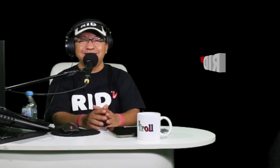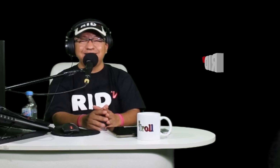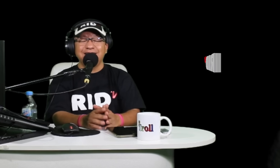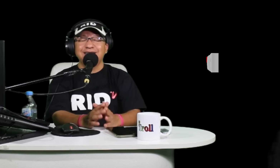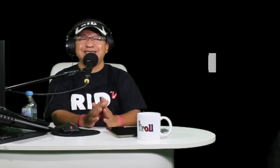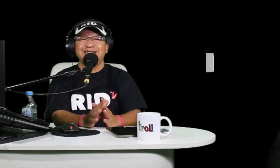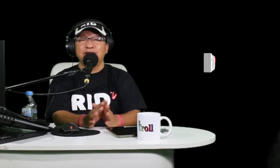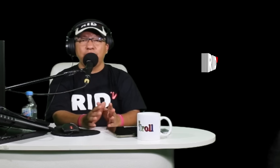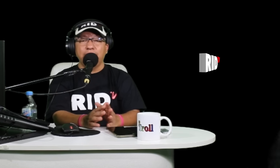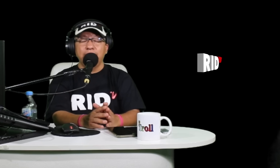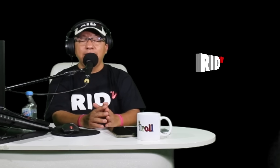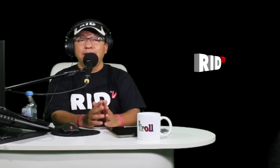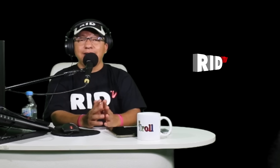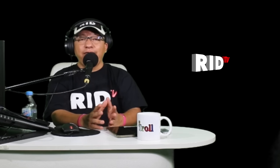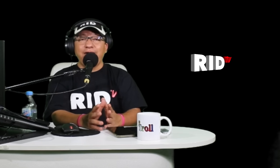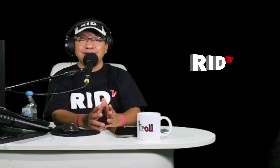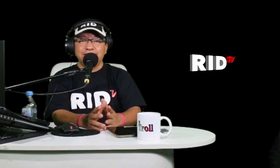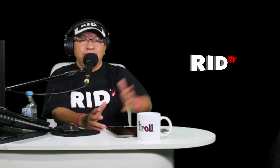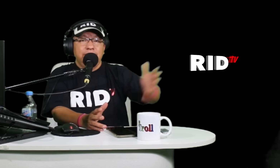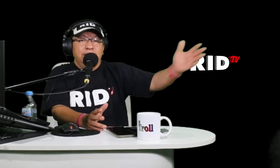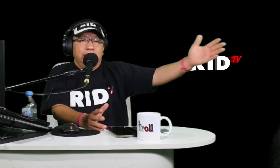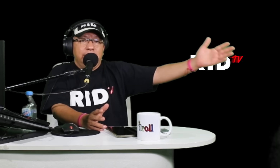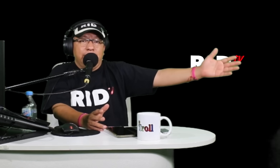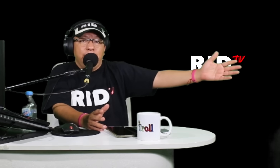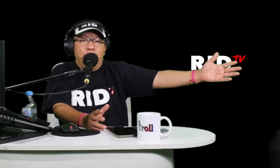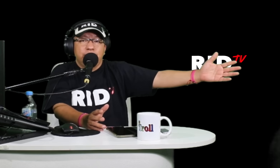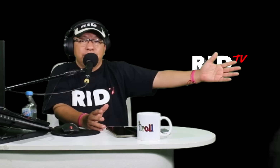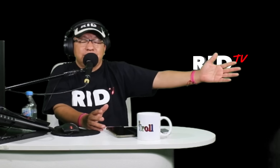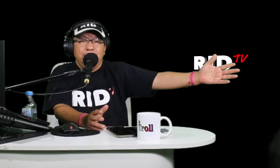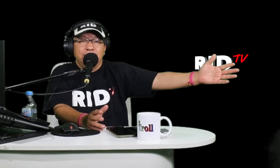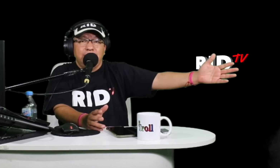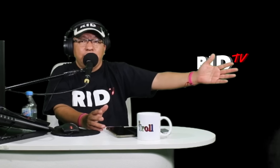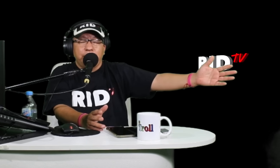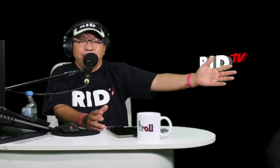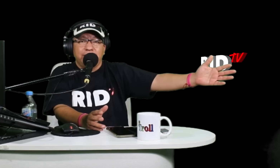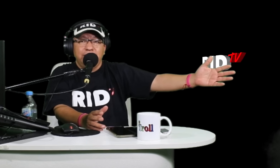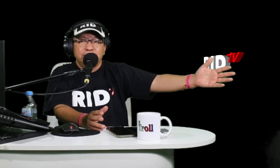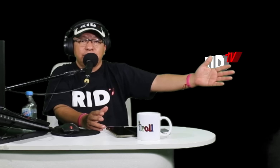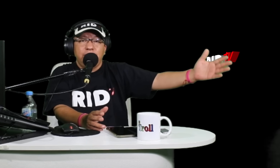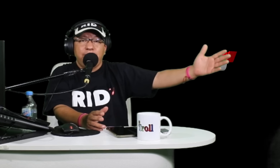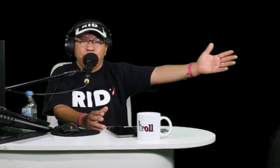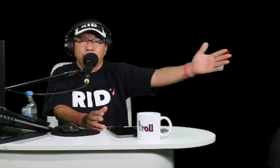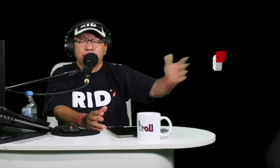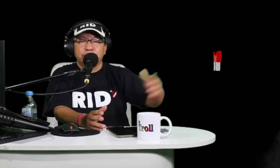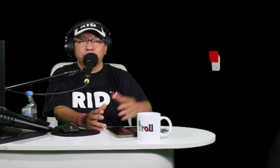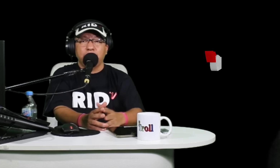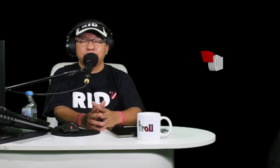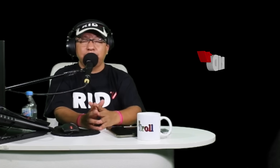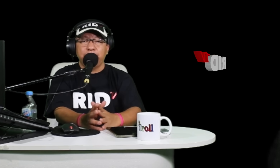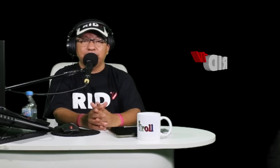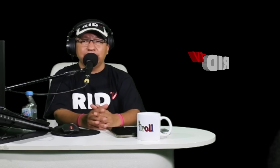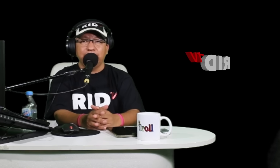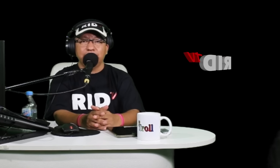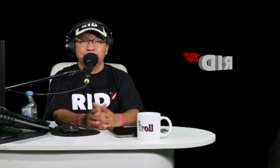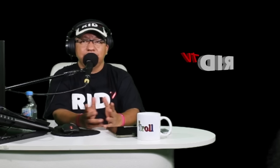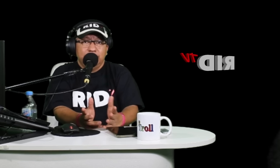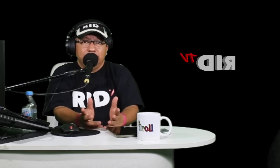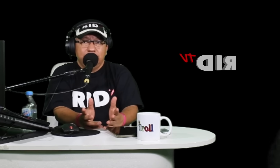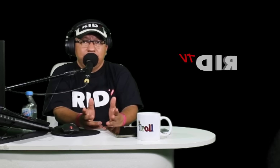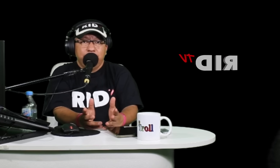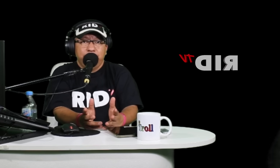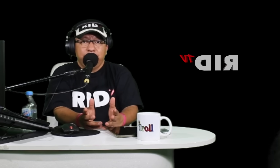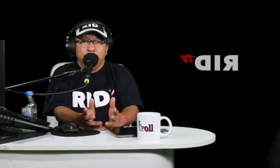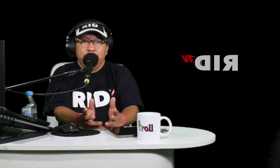incidencia sin duda fue así que muchos ya estaban dando por perdida ochil por los resultados del primer